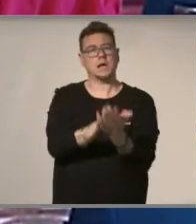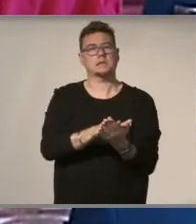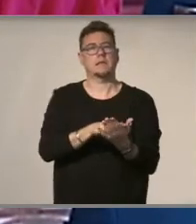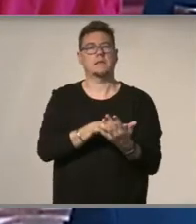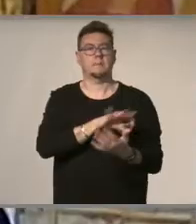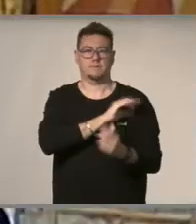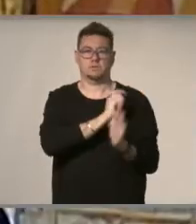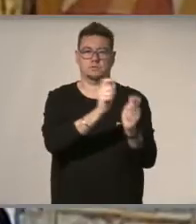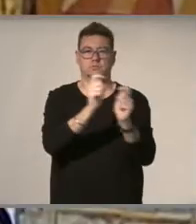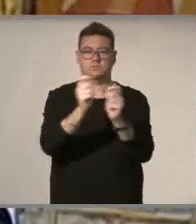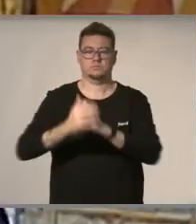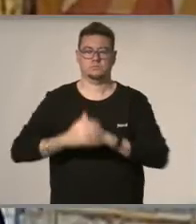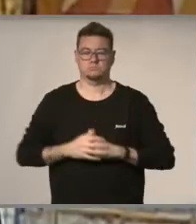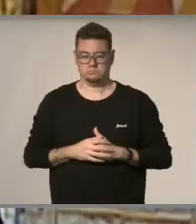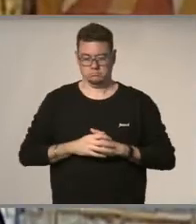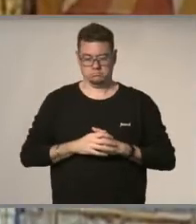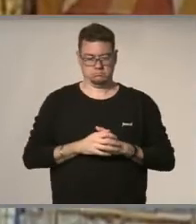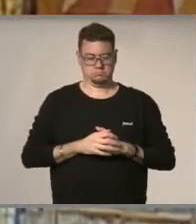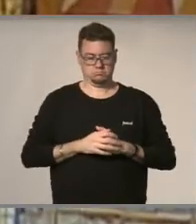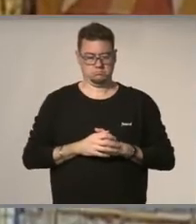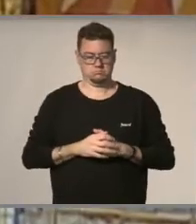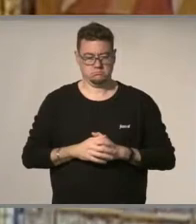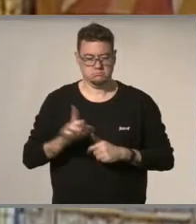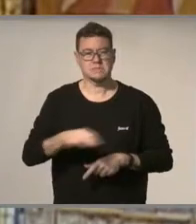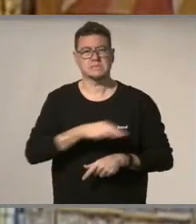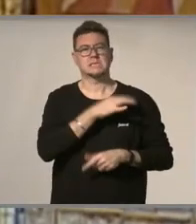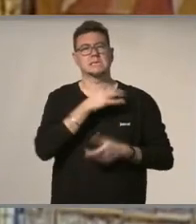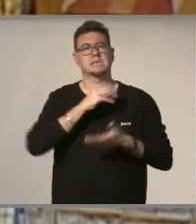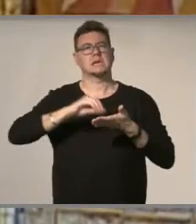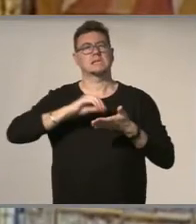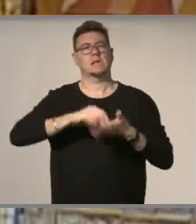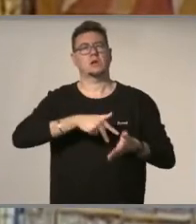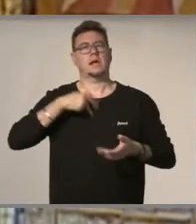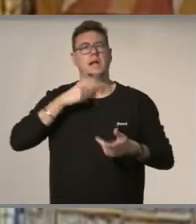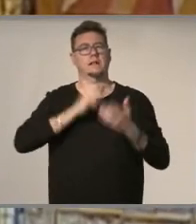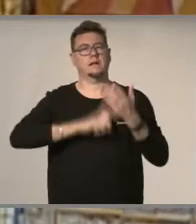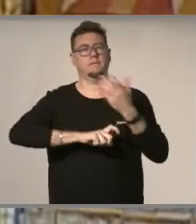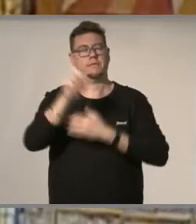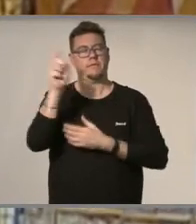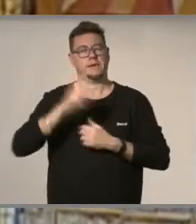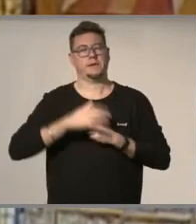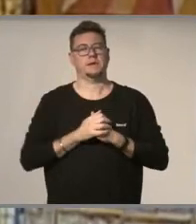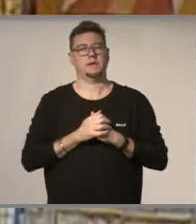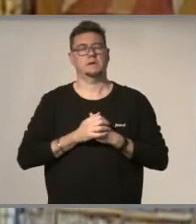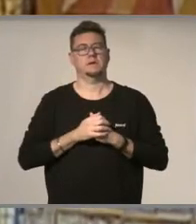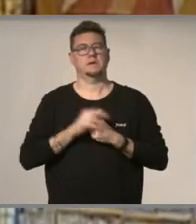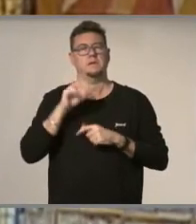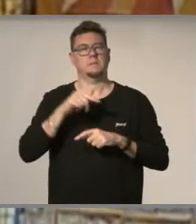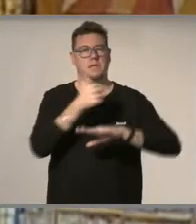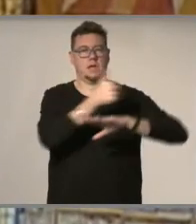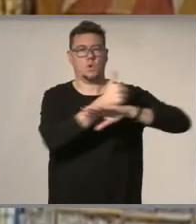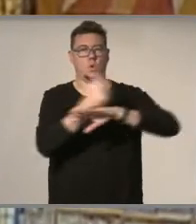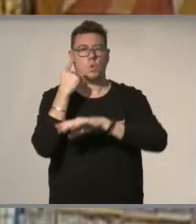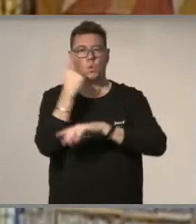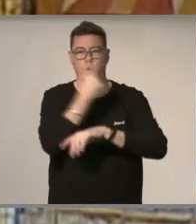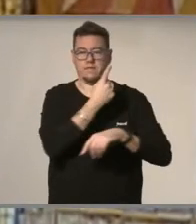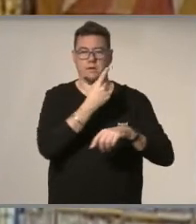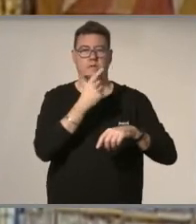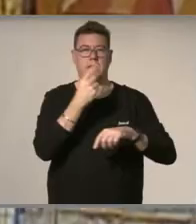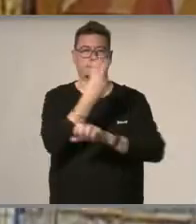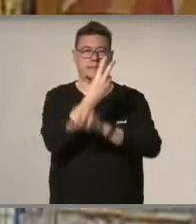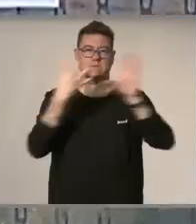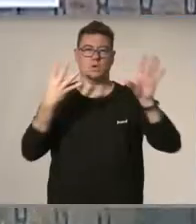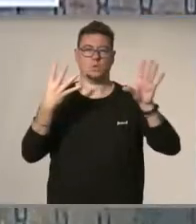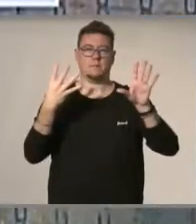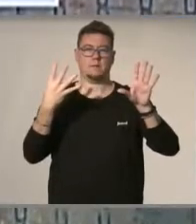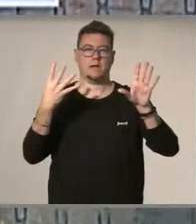de los premios. Mariano Vivancos Comes, secretario general de la Fundación Profesor Manuel Broseta y del jurado de la